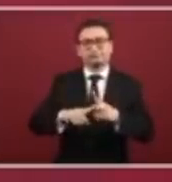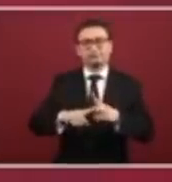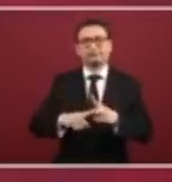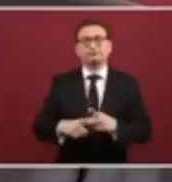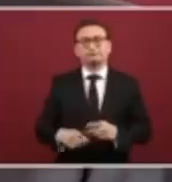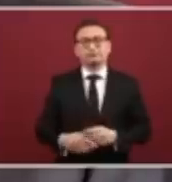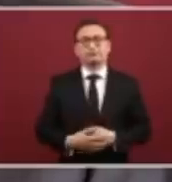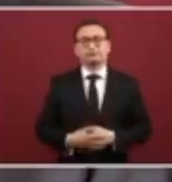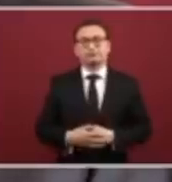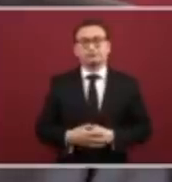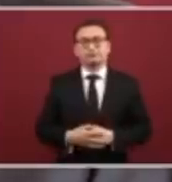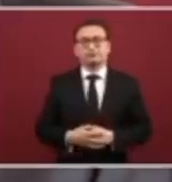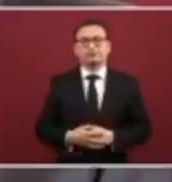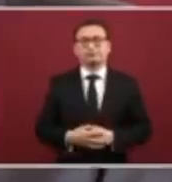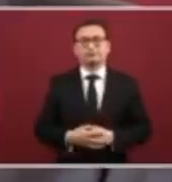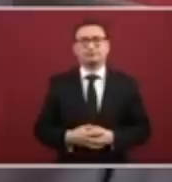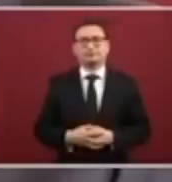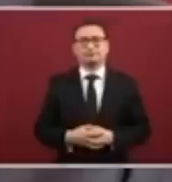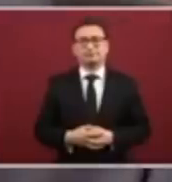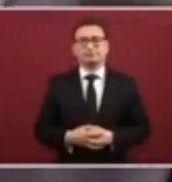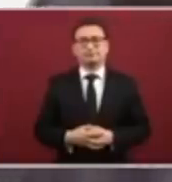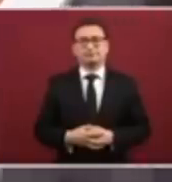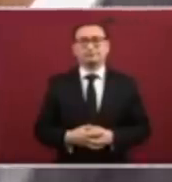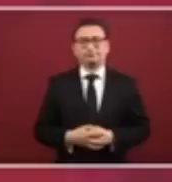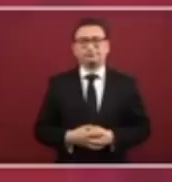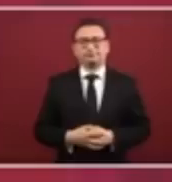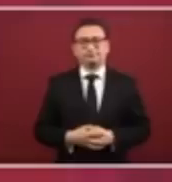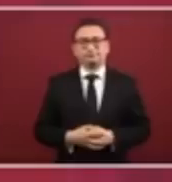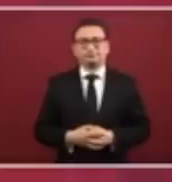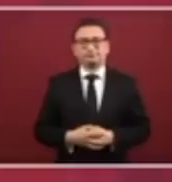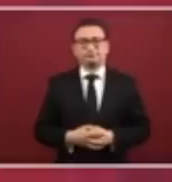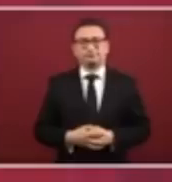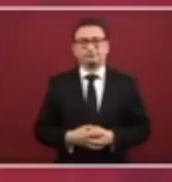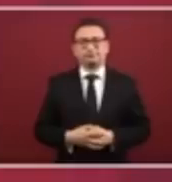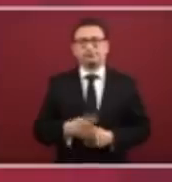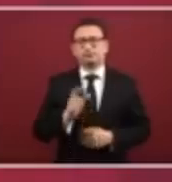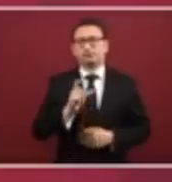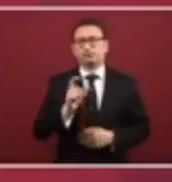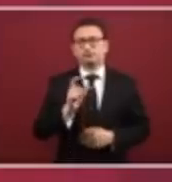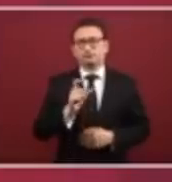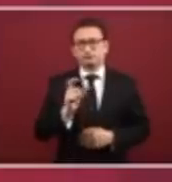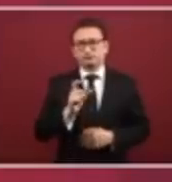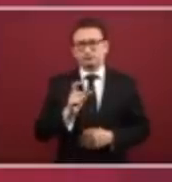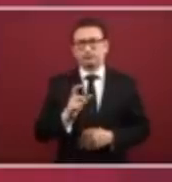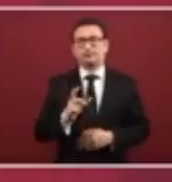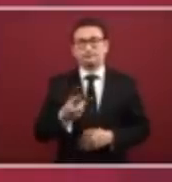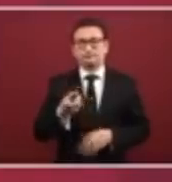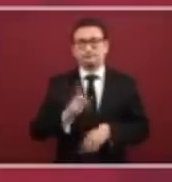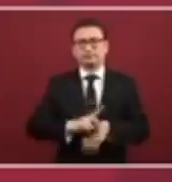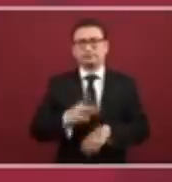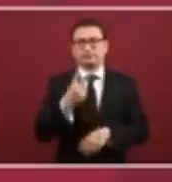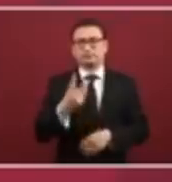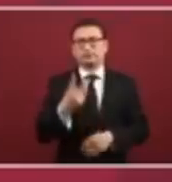Inicia la construcción el día 2 de junio.